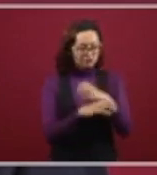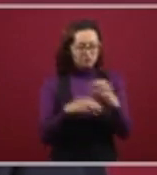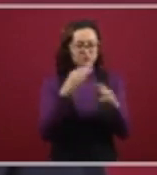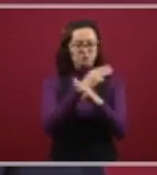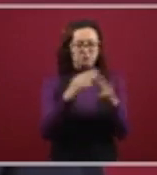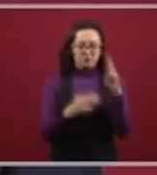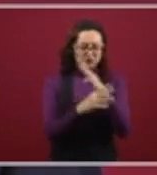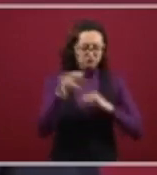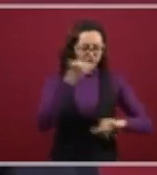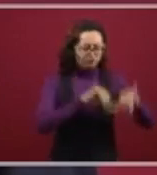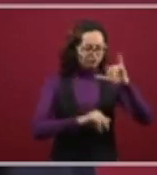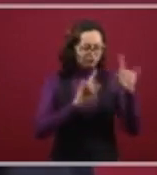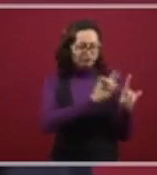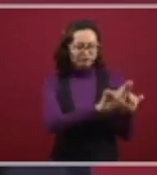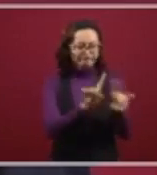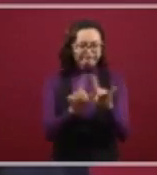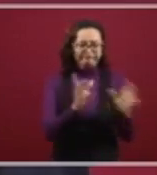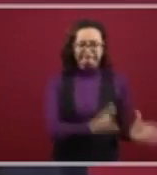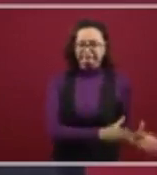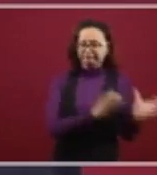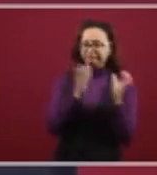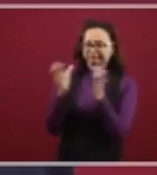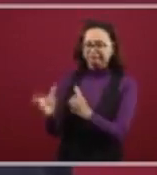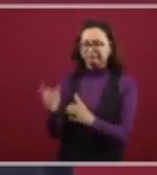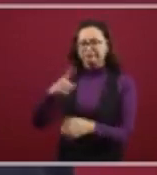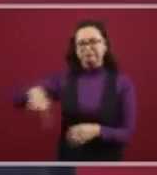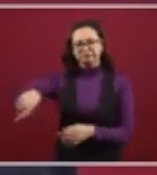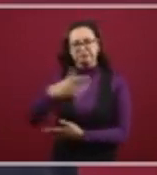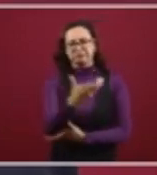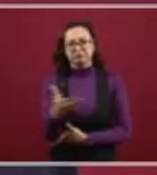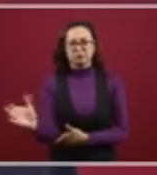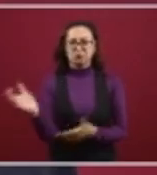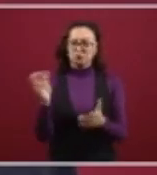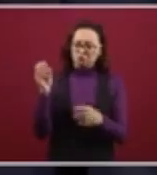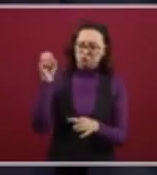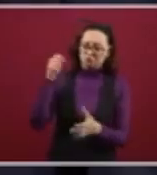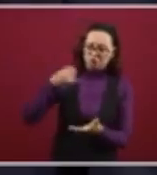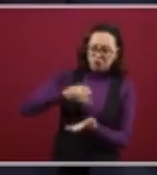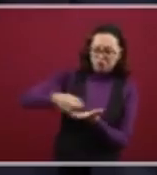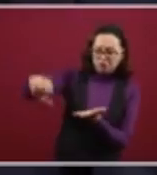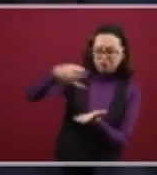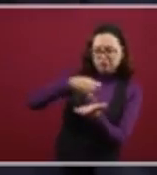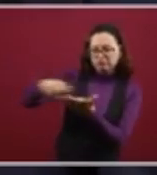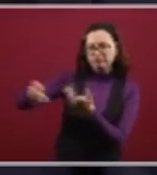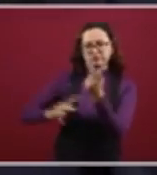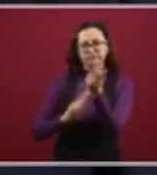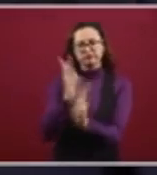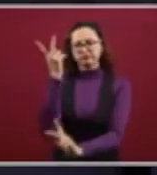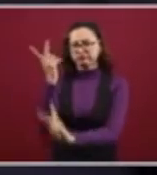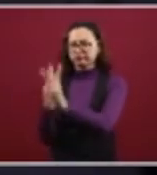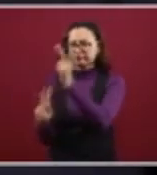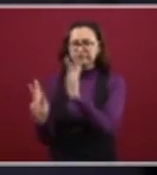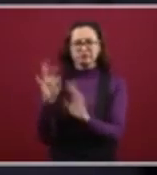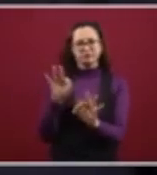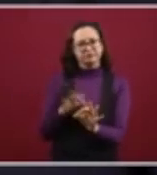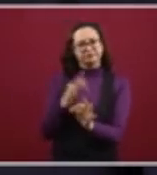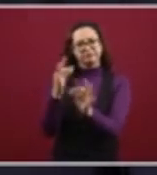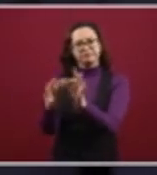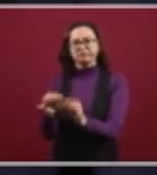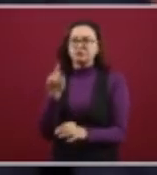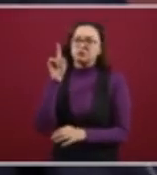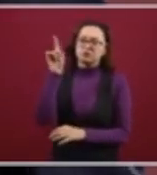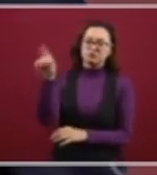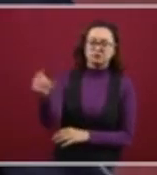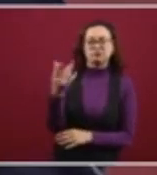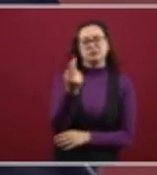fertilizantes para producir en Guerrero, para producir alimentos en